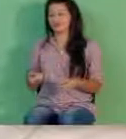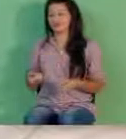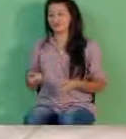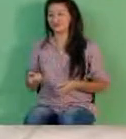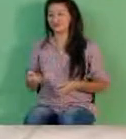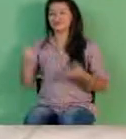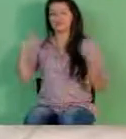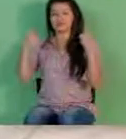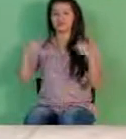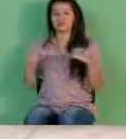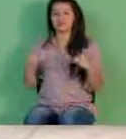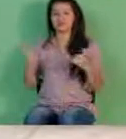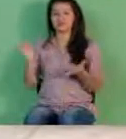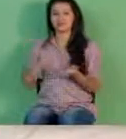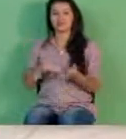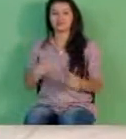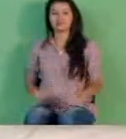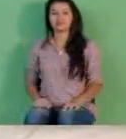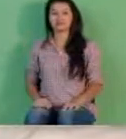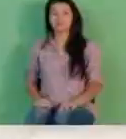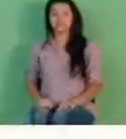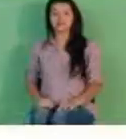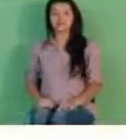Vámonos un frente comerciales y ya regresamos